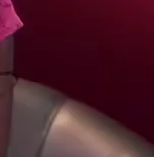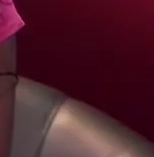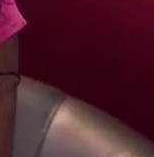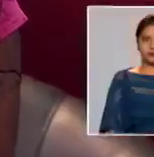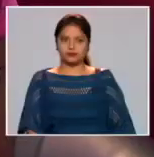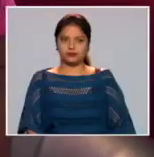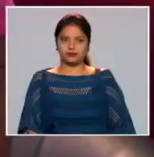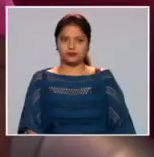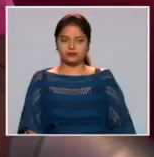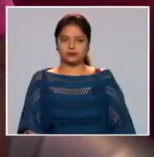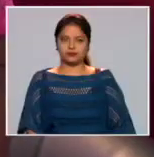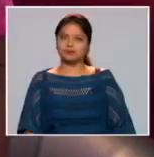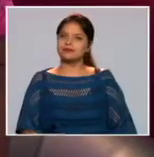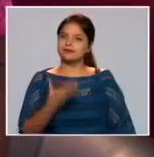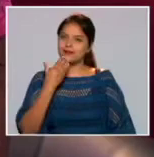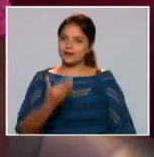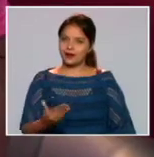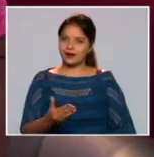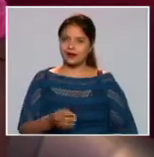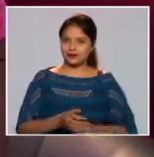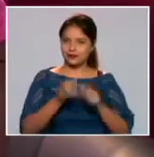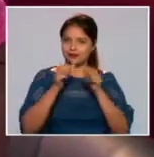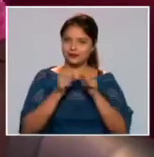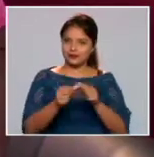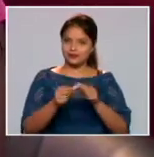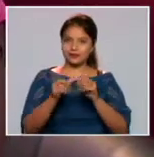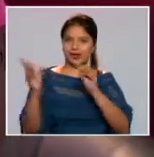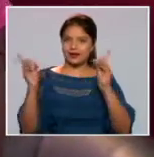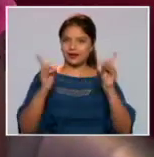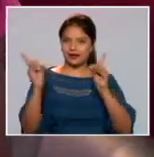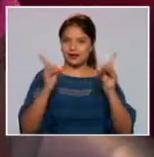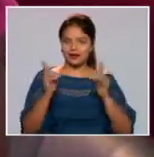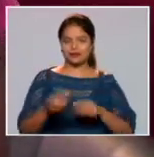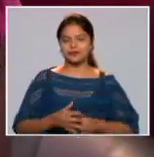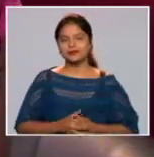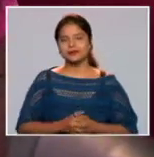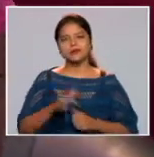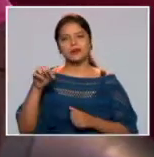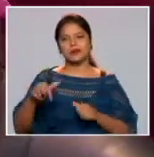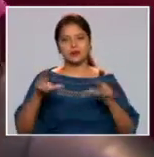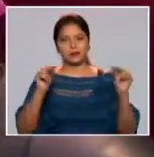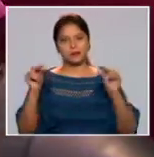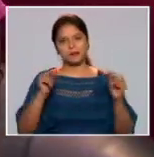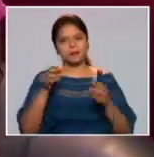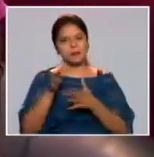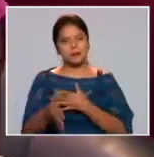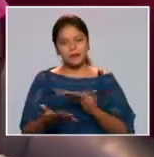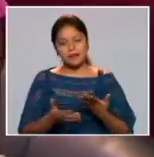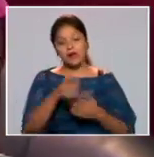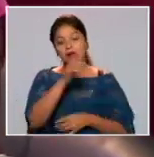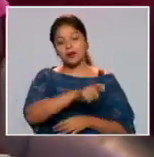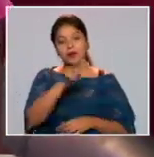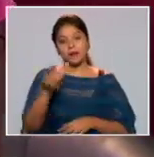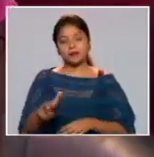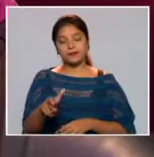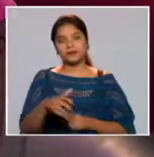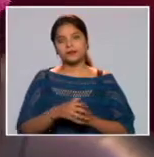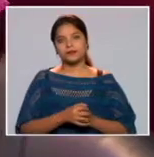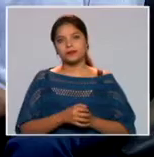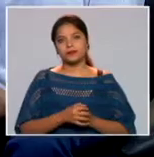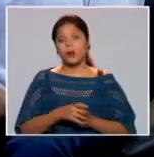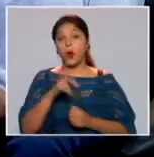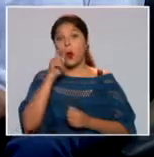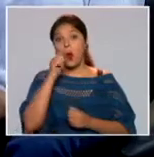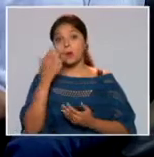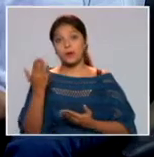gracias gracias por estar con nosotros en nuestro espacio diálogo de saberes conversando con los compañeros Jorge Valencia